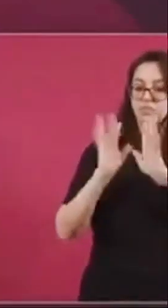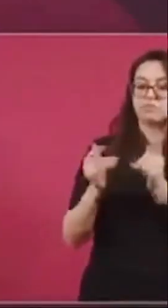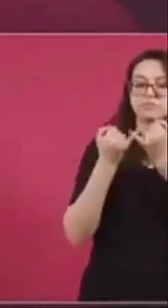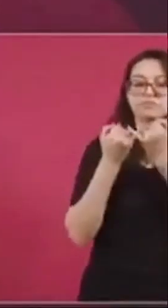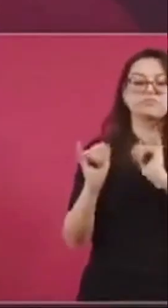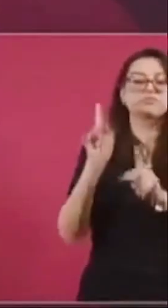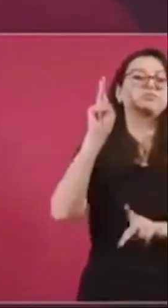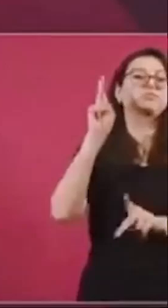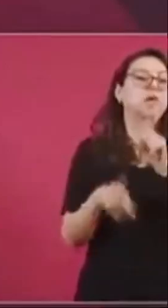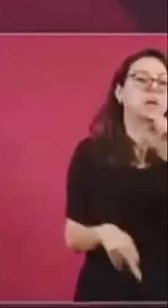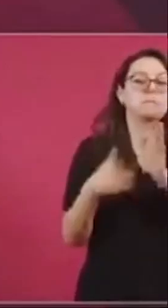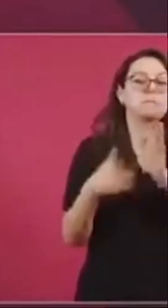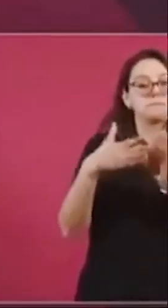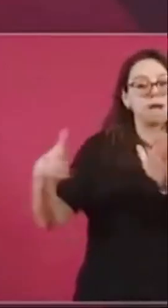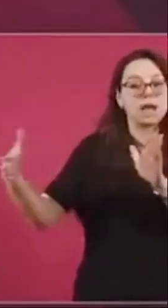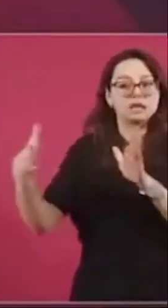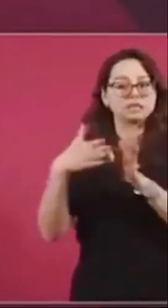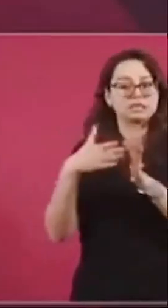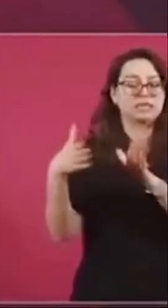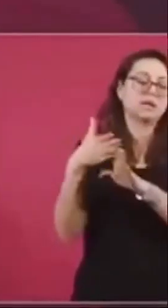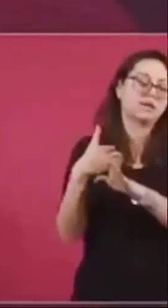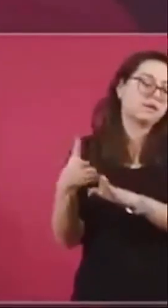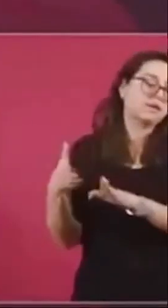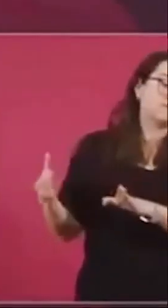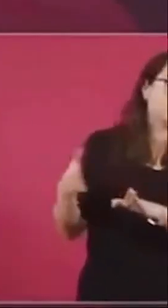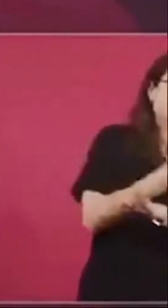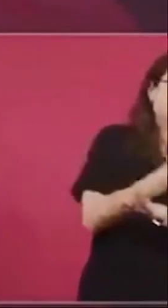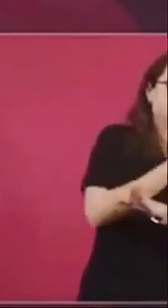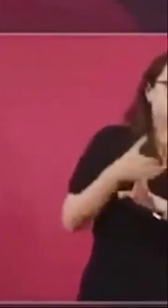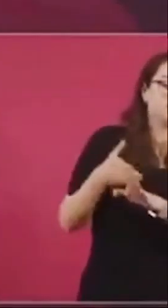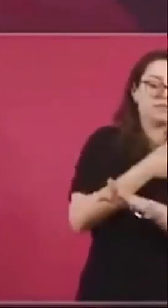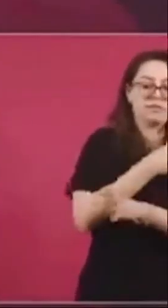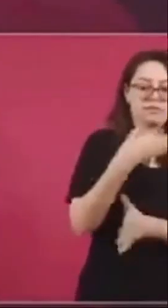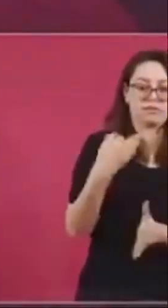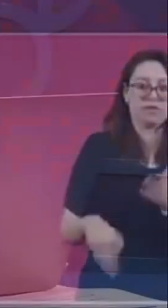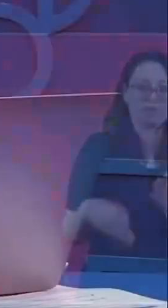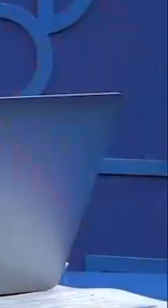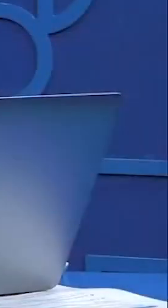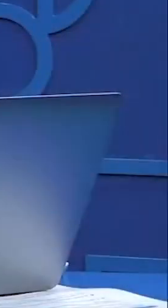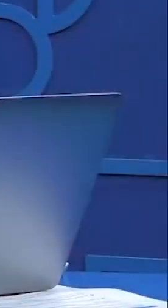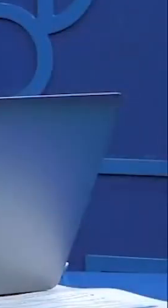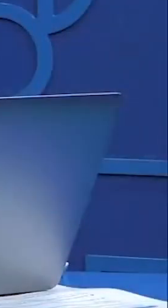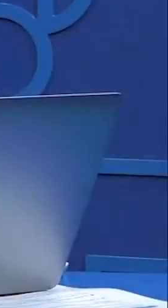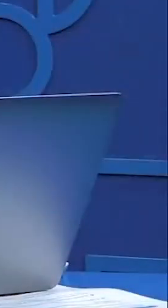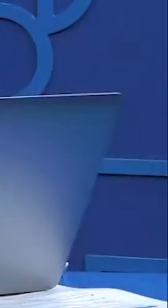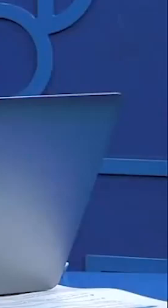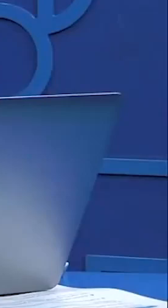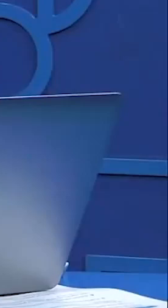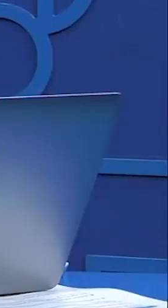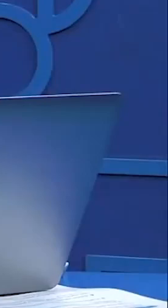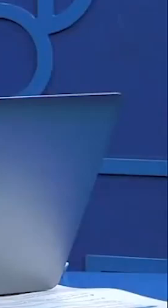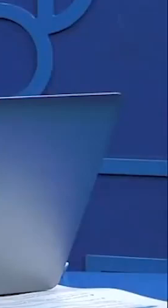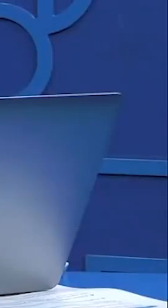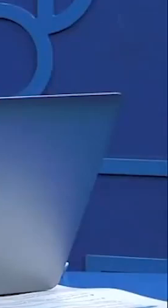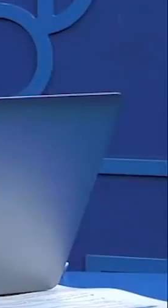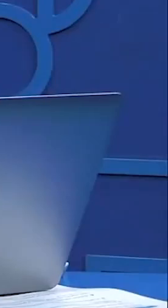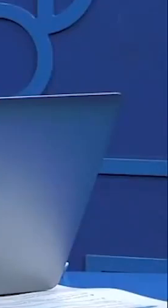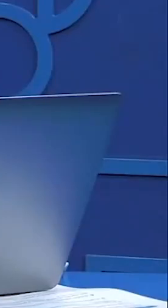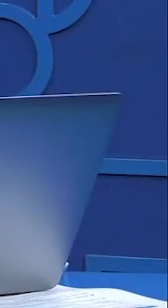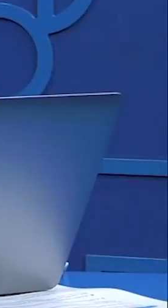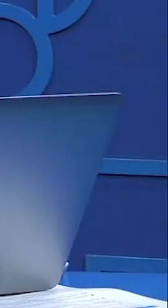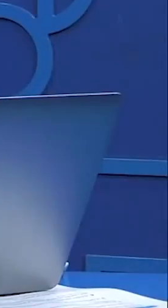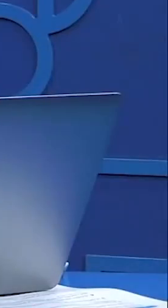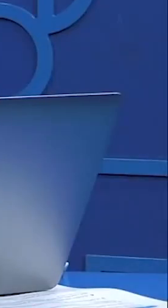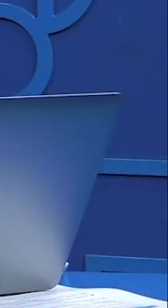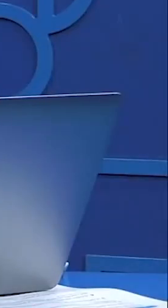pero lo que nos está diciendo el presidente en resumen es: voy a estar en la campaña. Y es que imagínate, acuérdate cómo nos indignamos con la pareja presidencial. Ayer